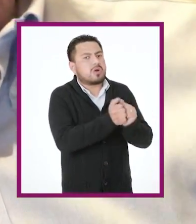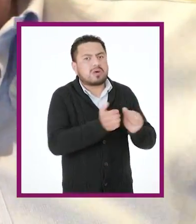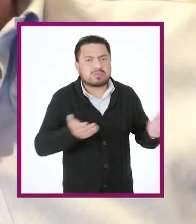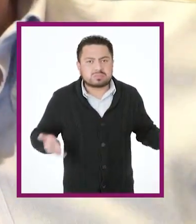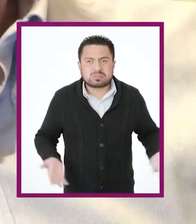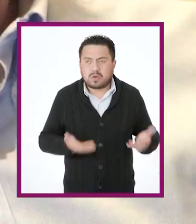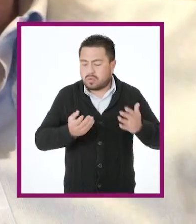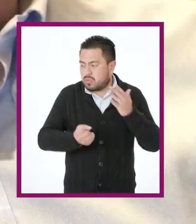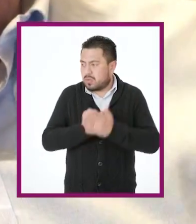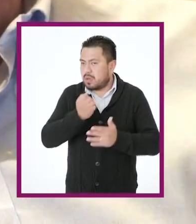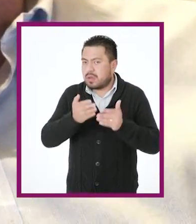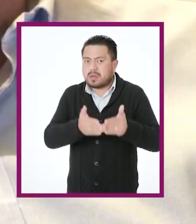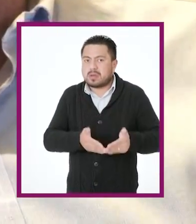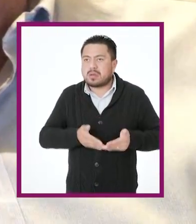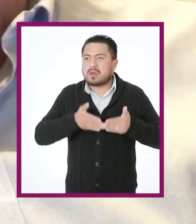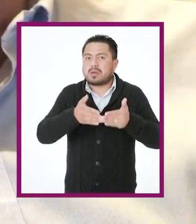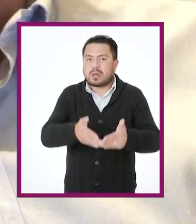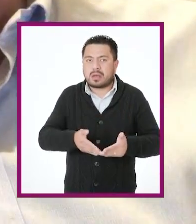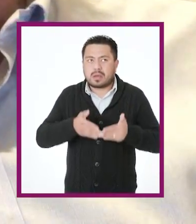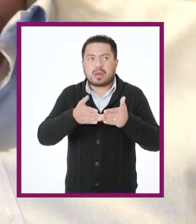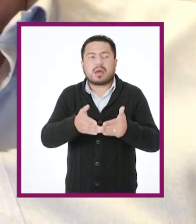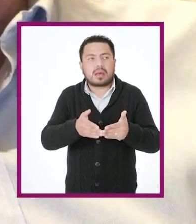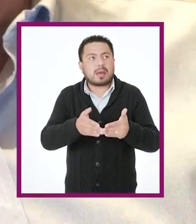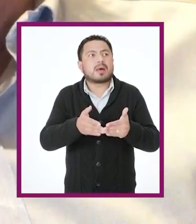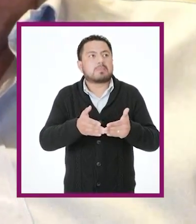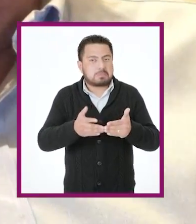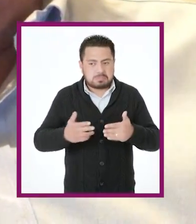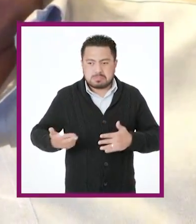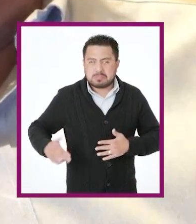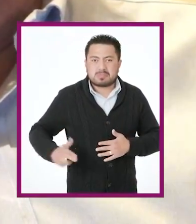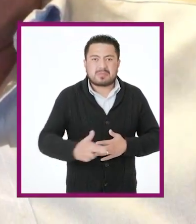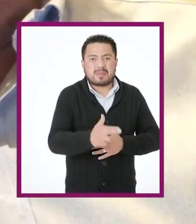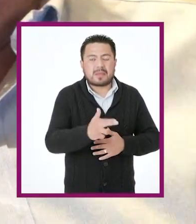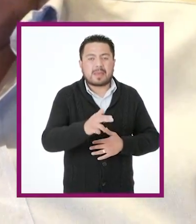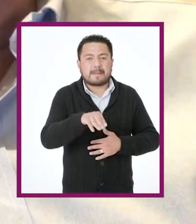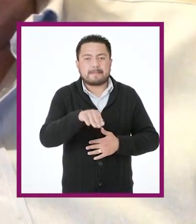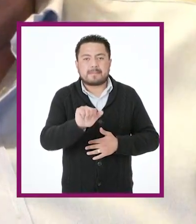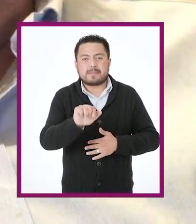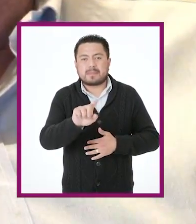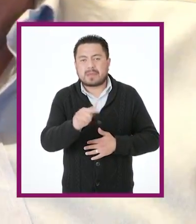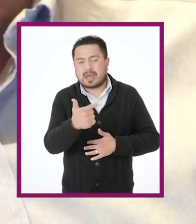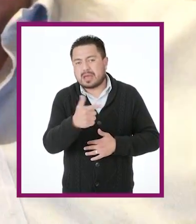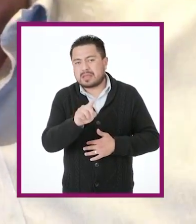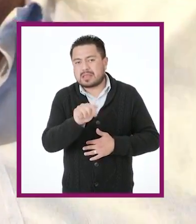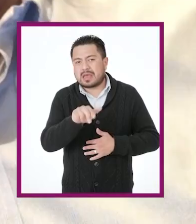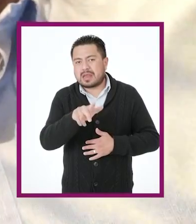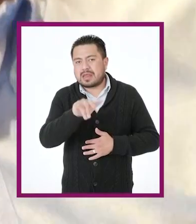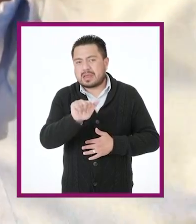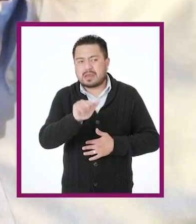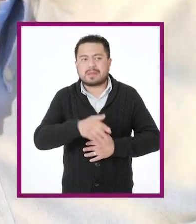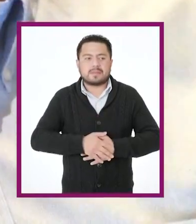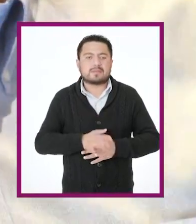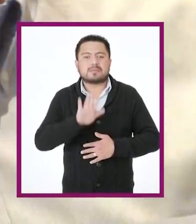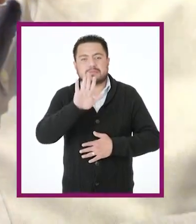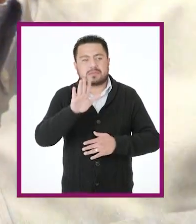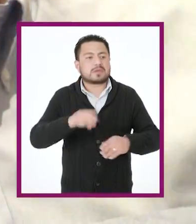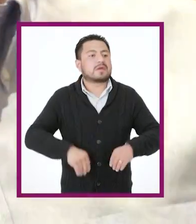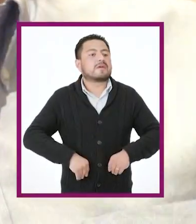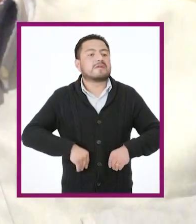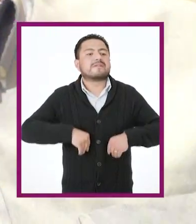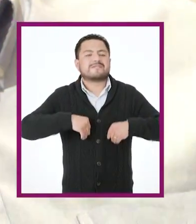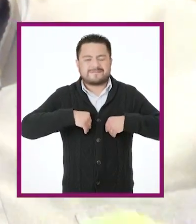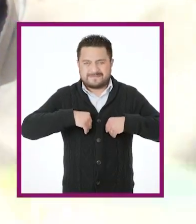del Caribe y le dieron con ella un impulso nuevo a la navegación a vapor en el río de la Magdalena.